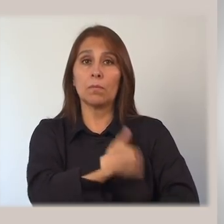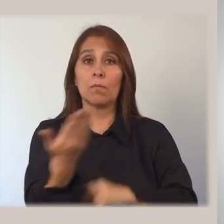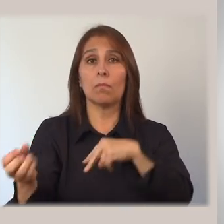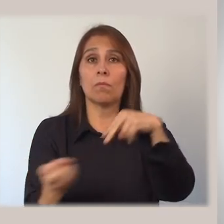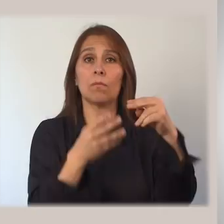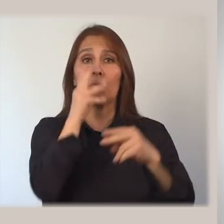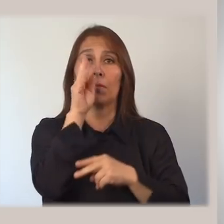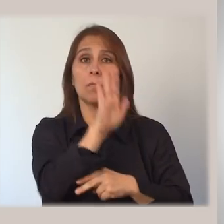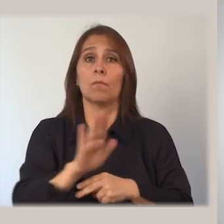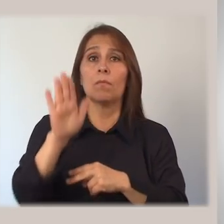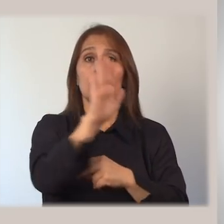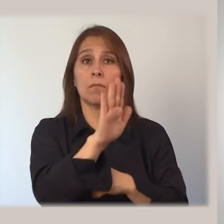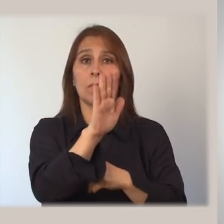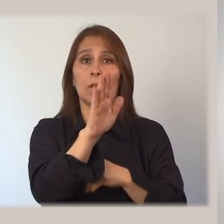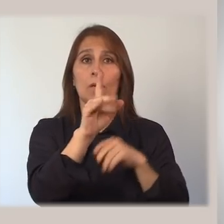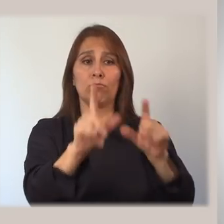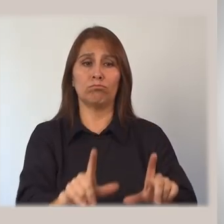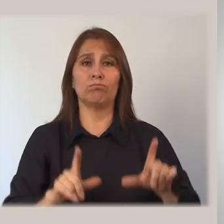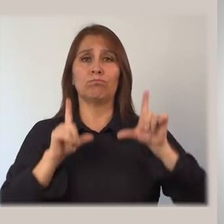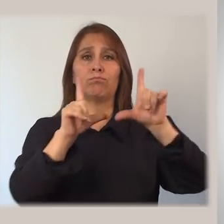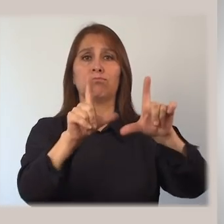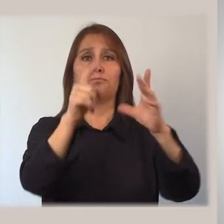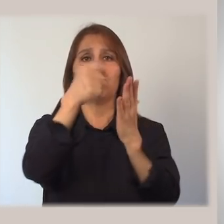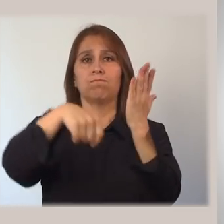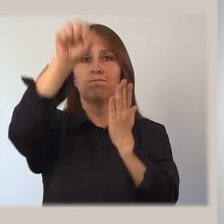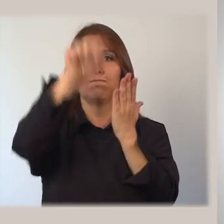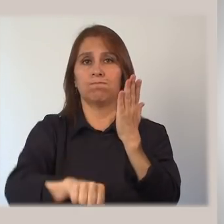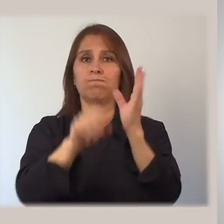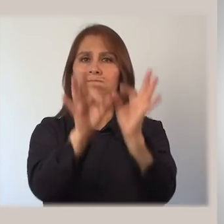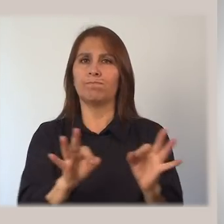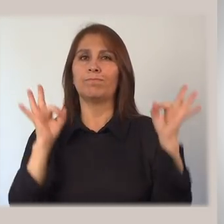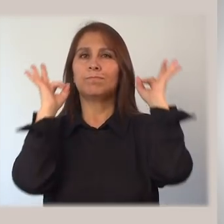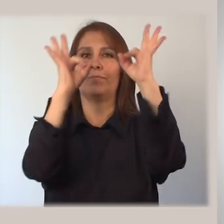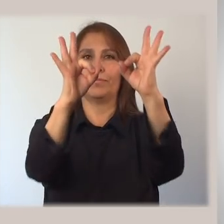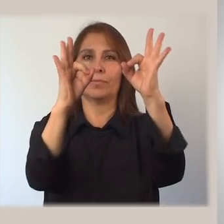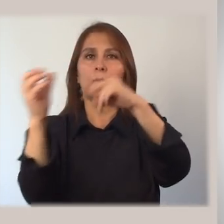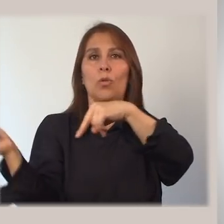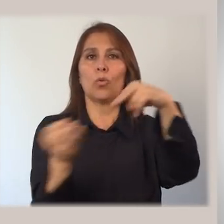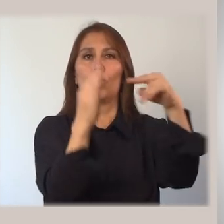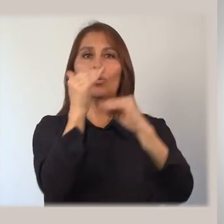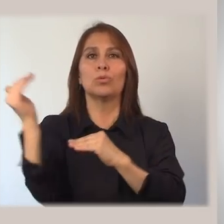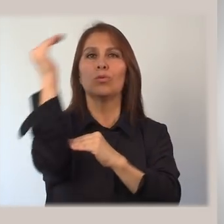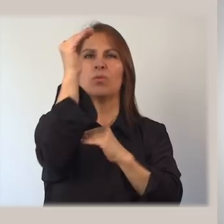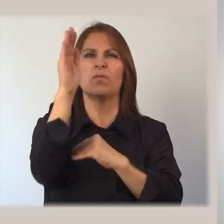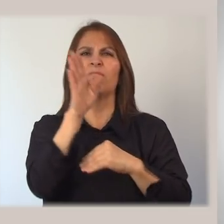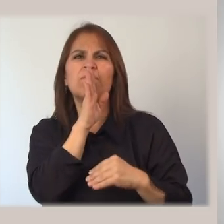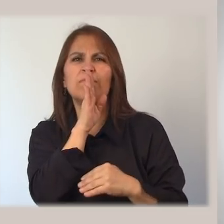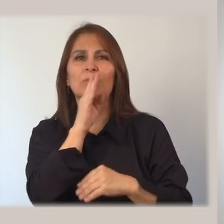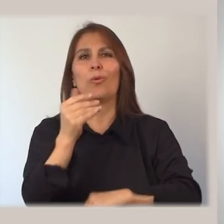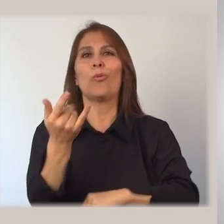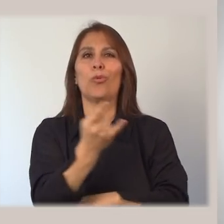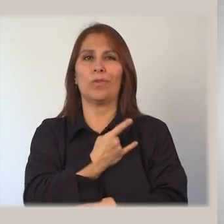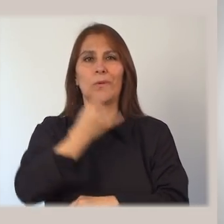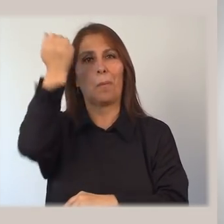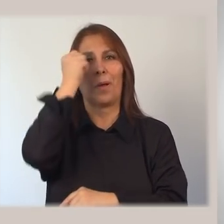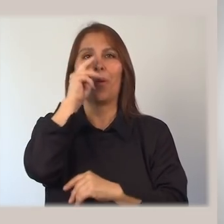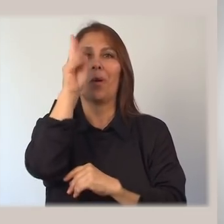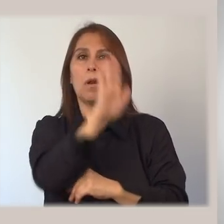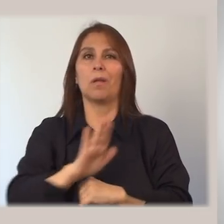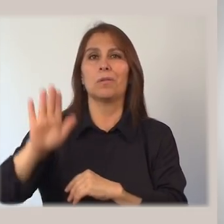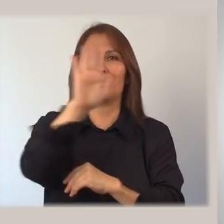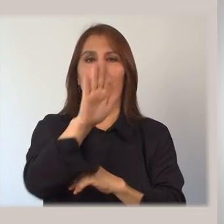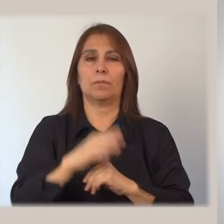Ministerio de Educación Nacional, República de Colombia, otorga la acreditación institucional de alta calidad de la educación superior a la Universidad